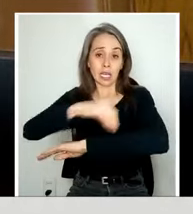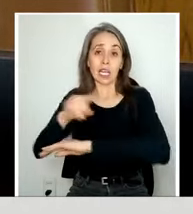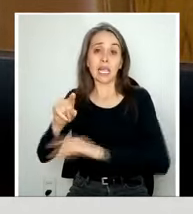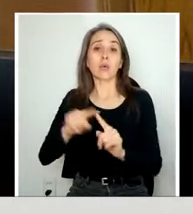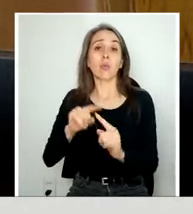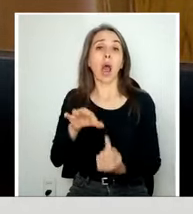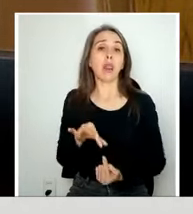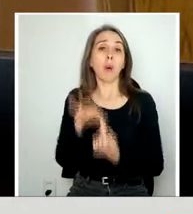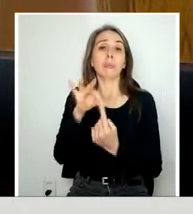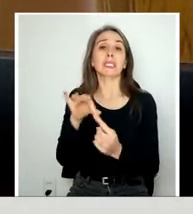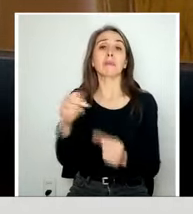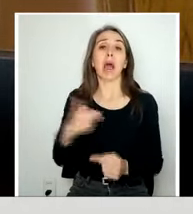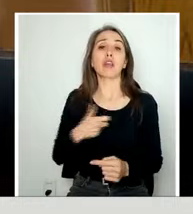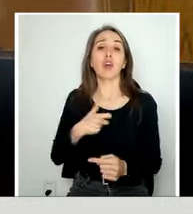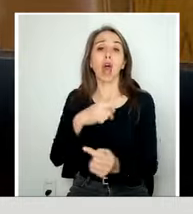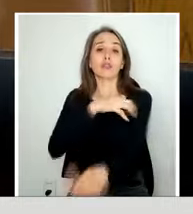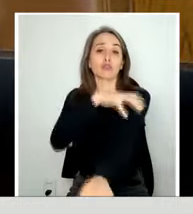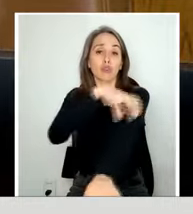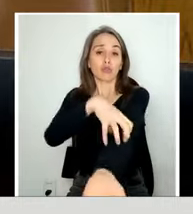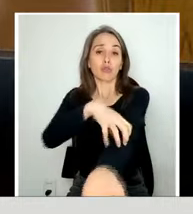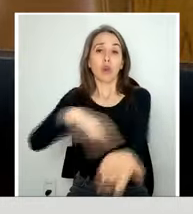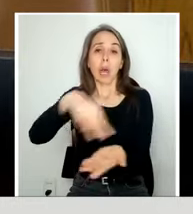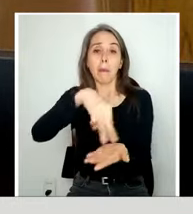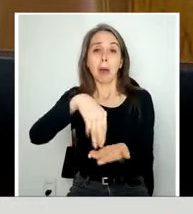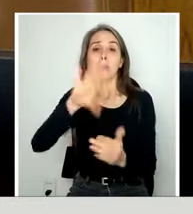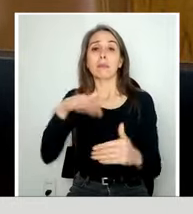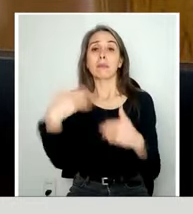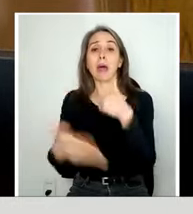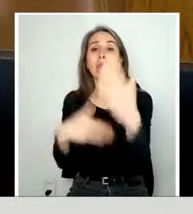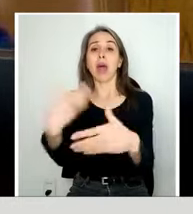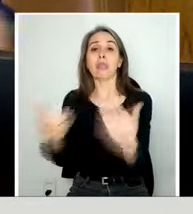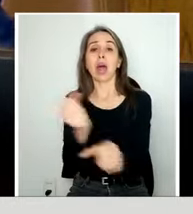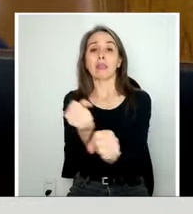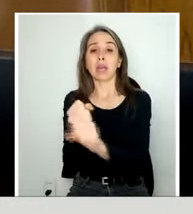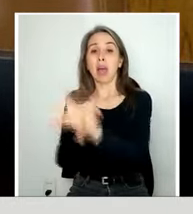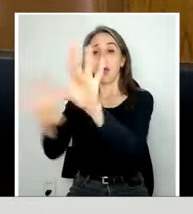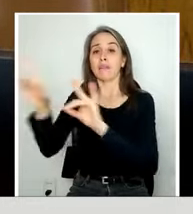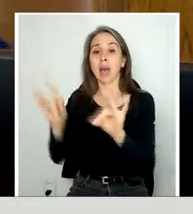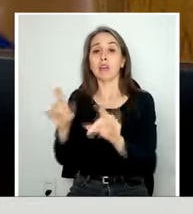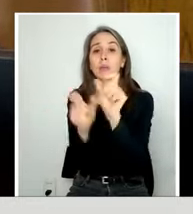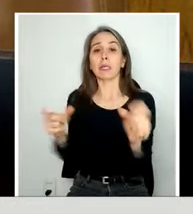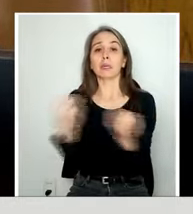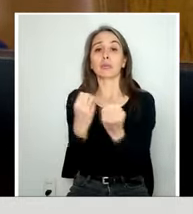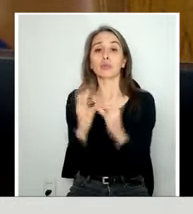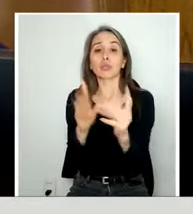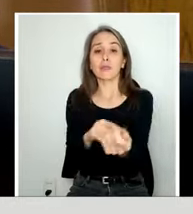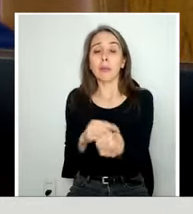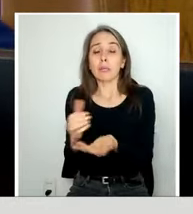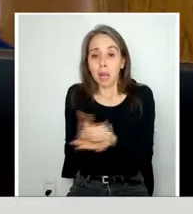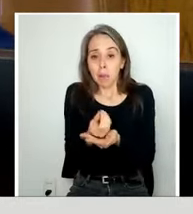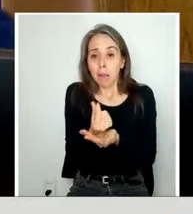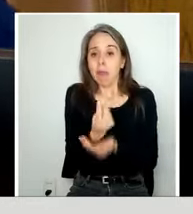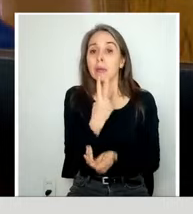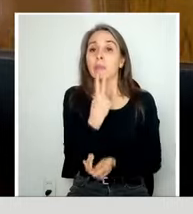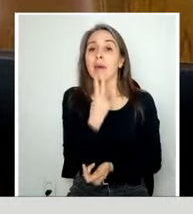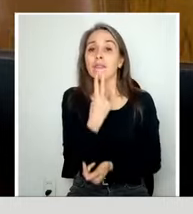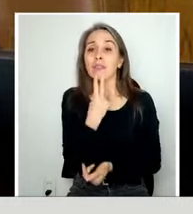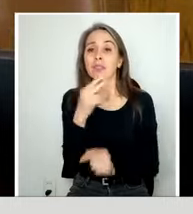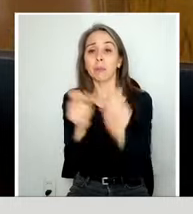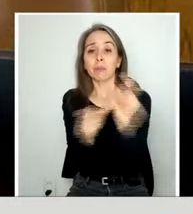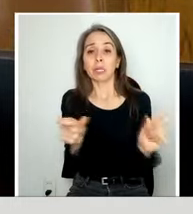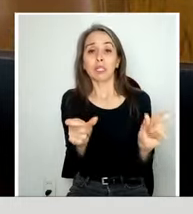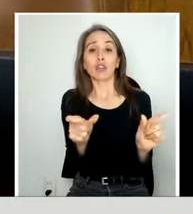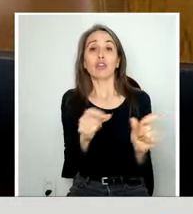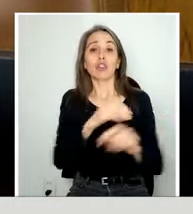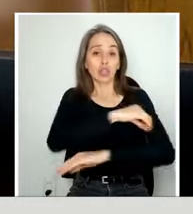agricultores son los que producen la mayor cantidad de trabajo dan trabajo para la subsistencia de muchas familias pero hoy día ellos no cuentan con nada